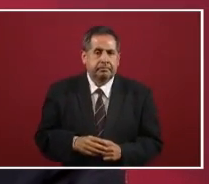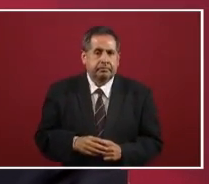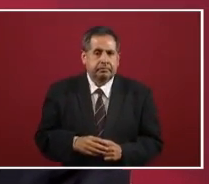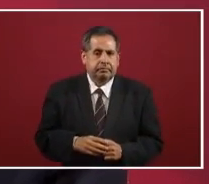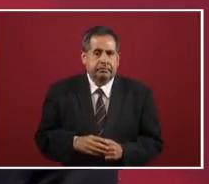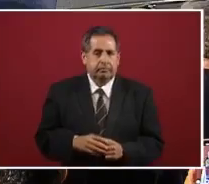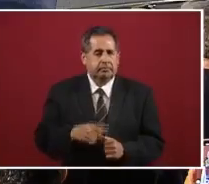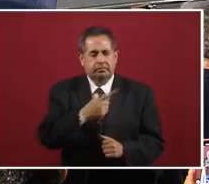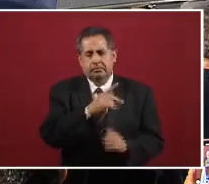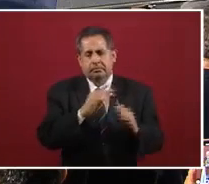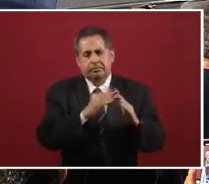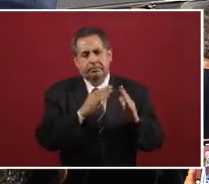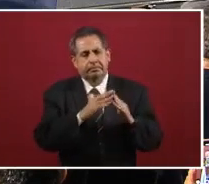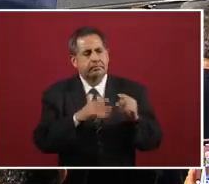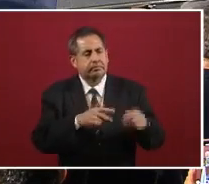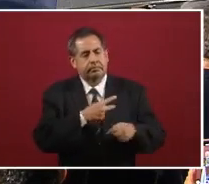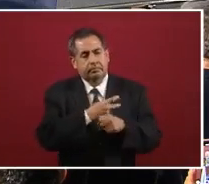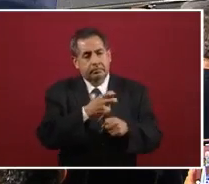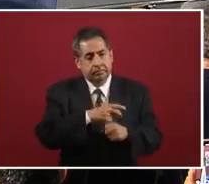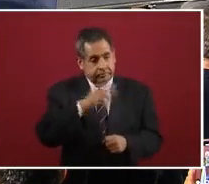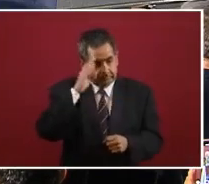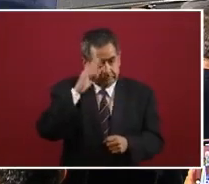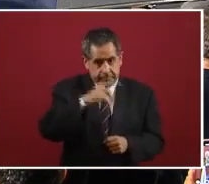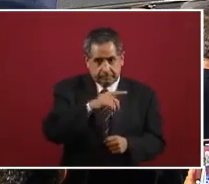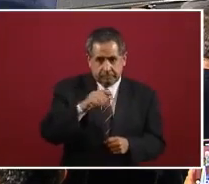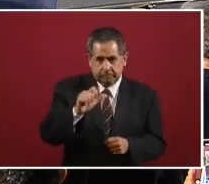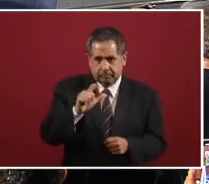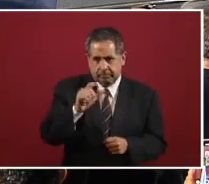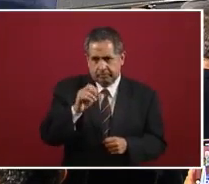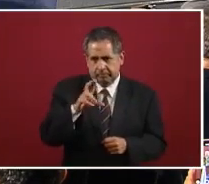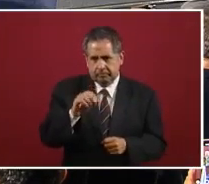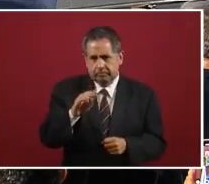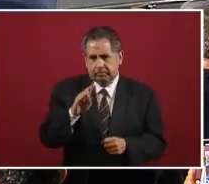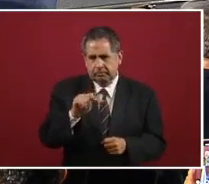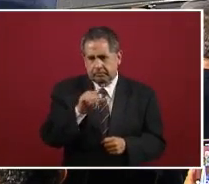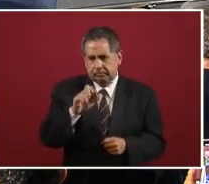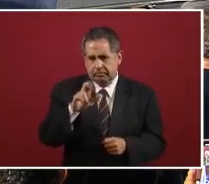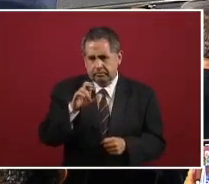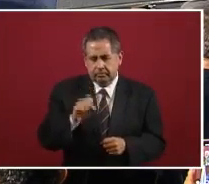a casa del señor Alberto Balleres.